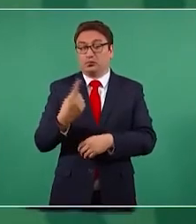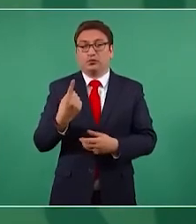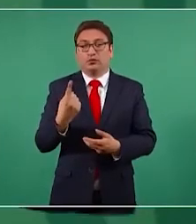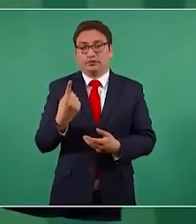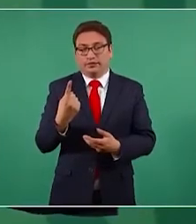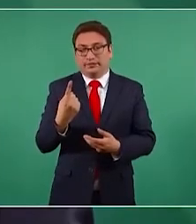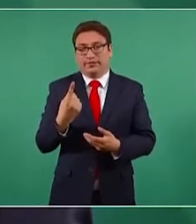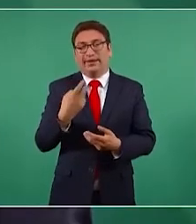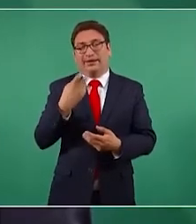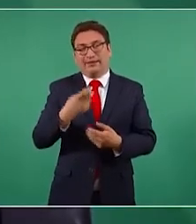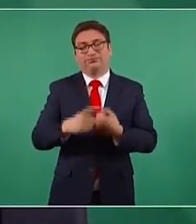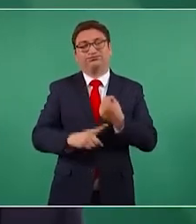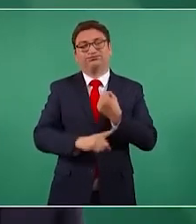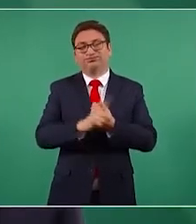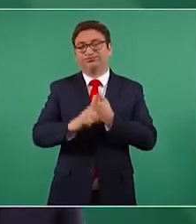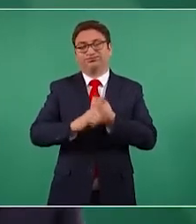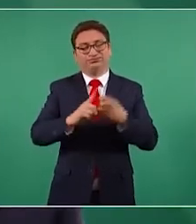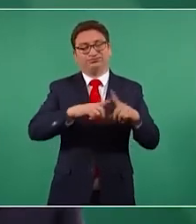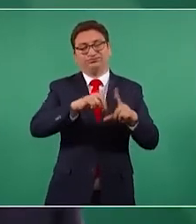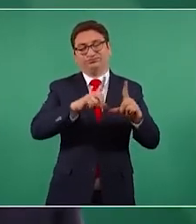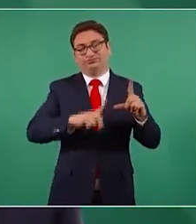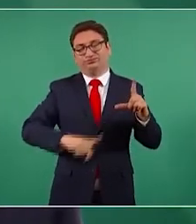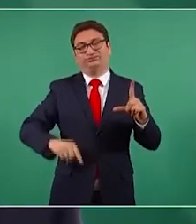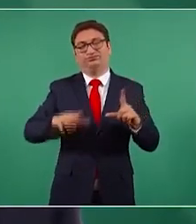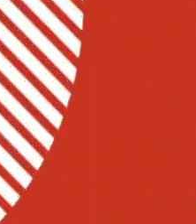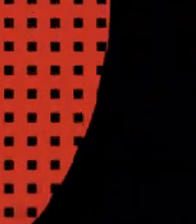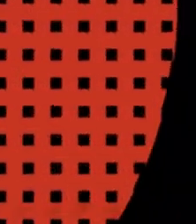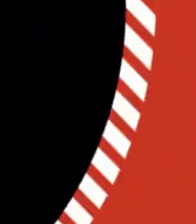la ruina del país.